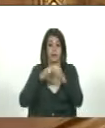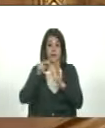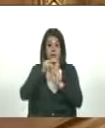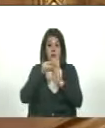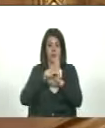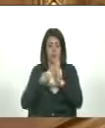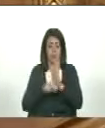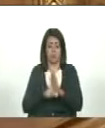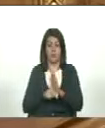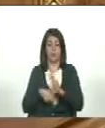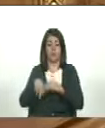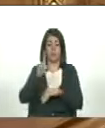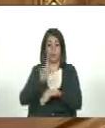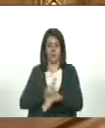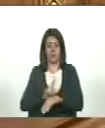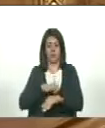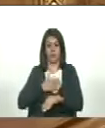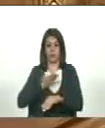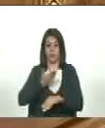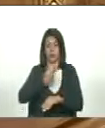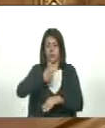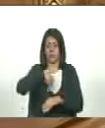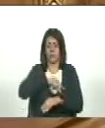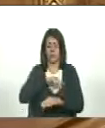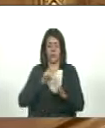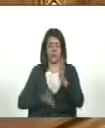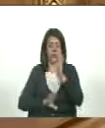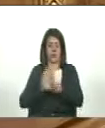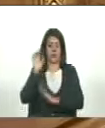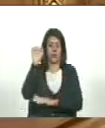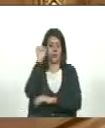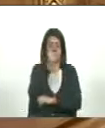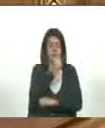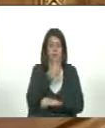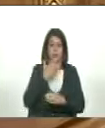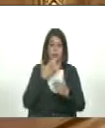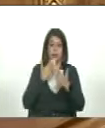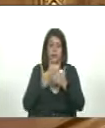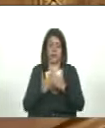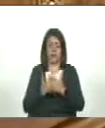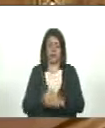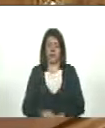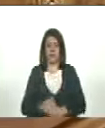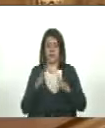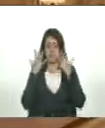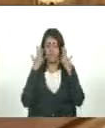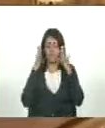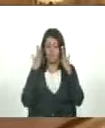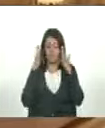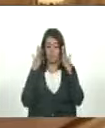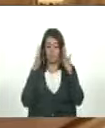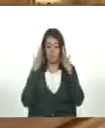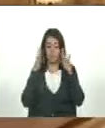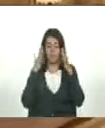medidas coercitivas unilaterales, nosotros vamos a vencer. Muchas gracias.